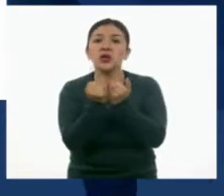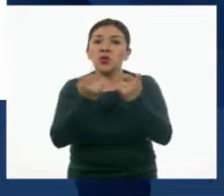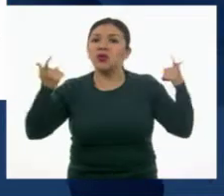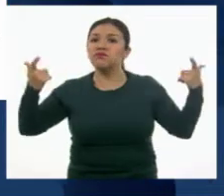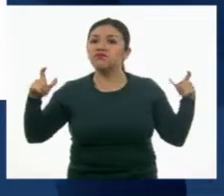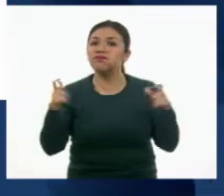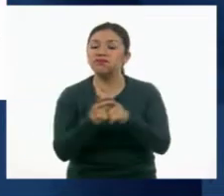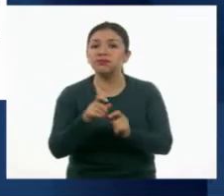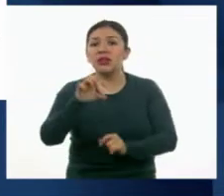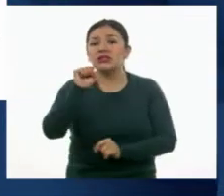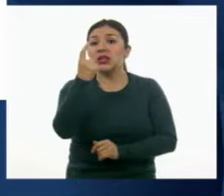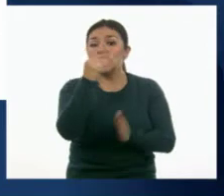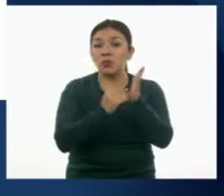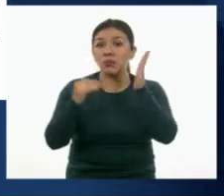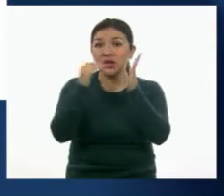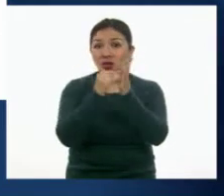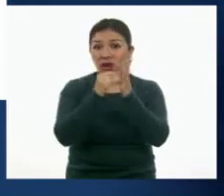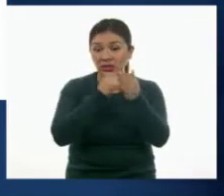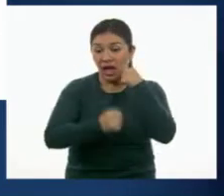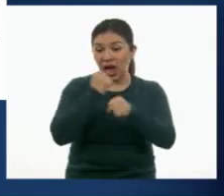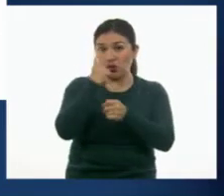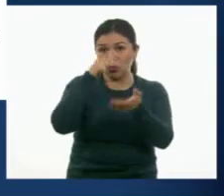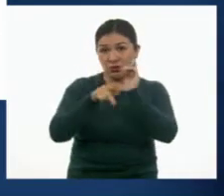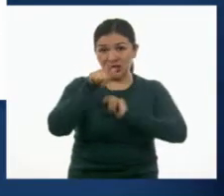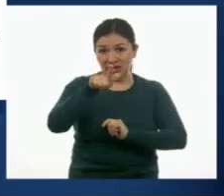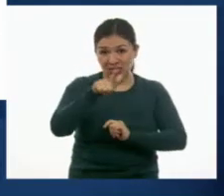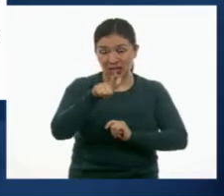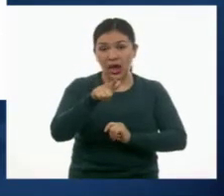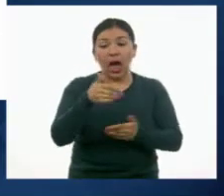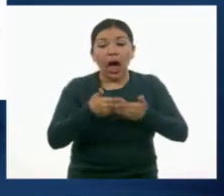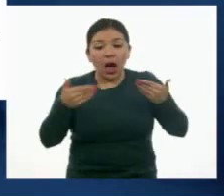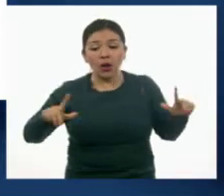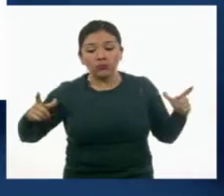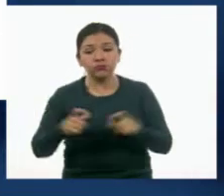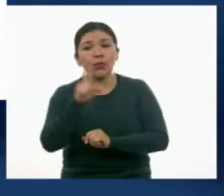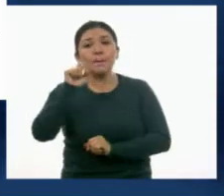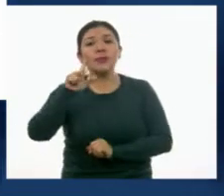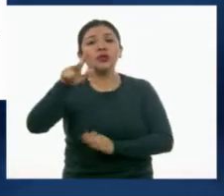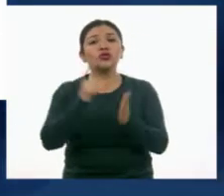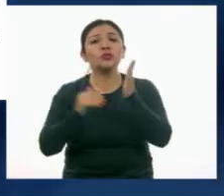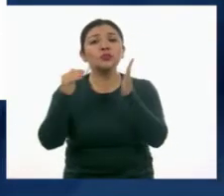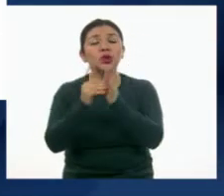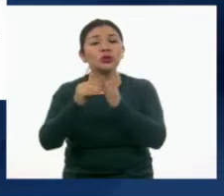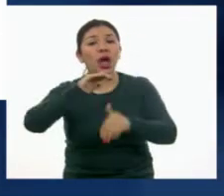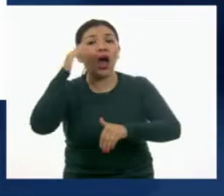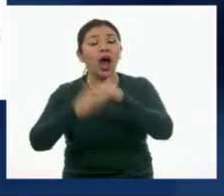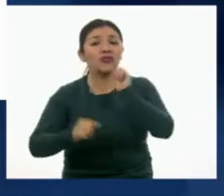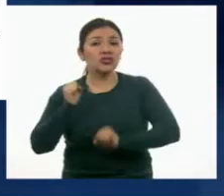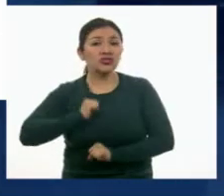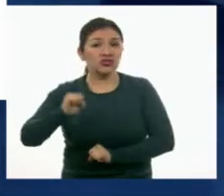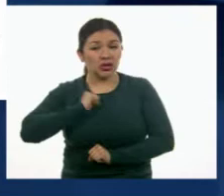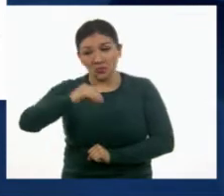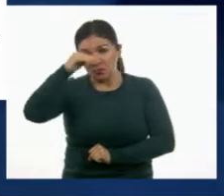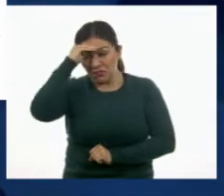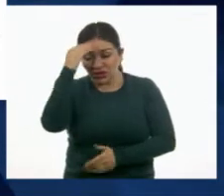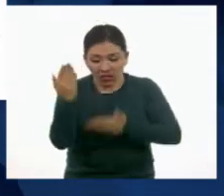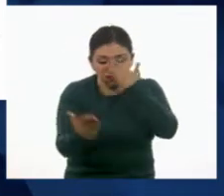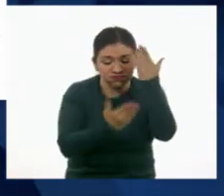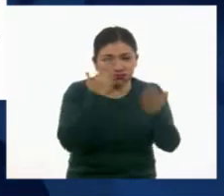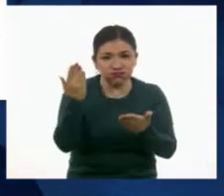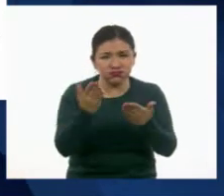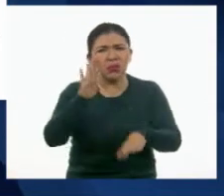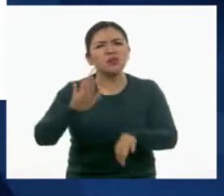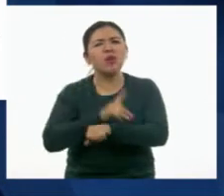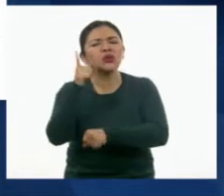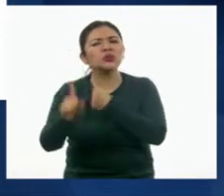de 61 millones en 2017 a 28 millones para fines del siglo, según el estudio. Los